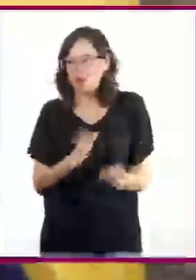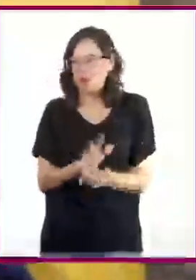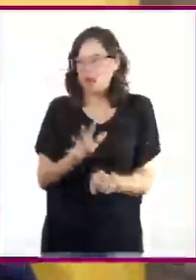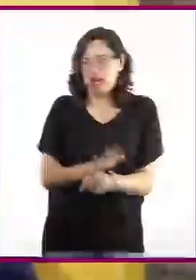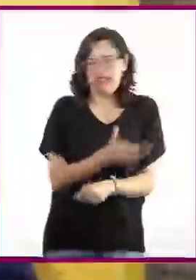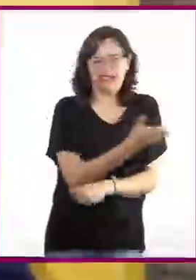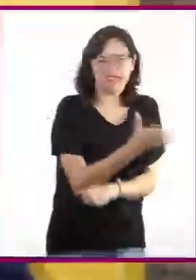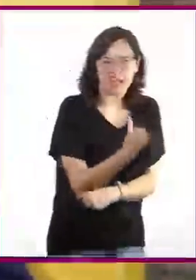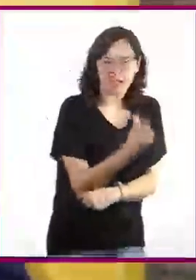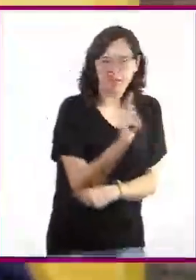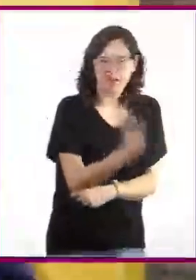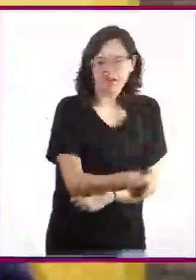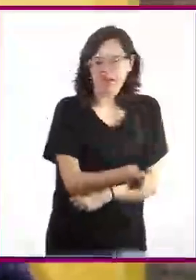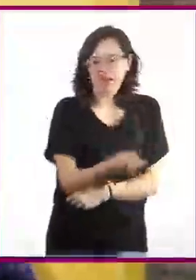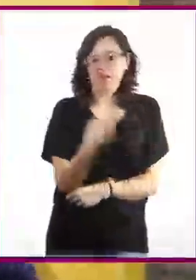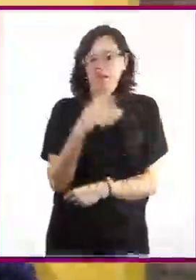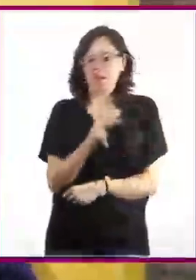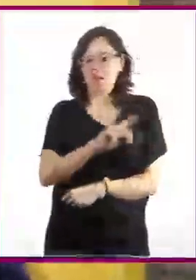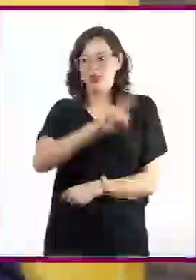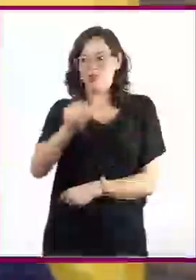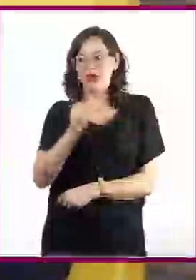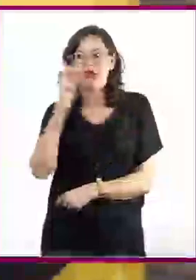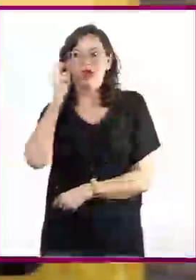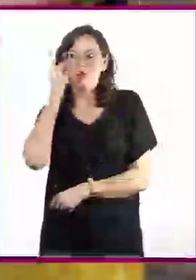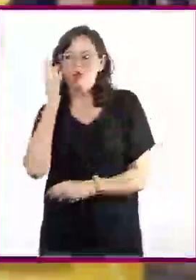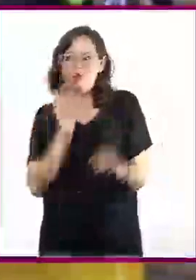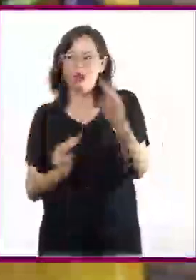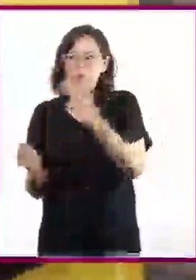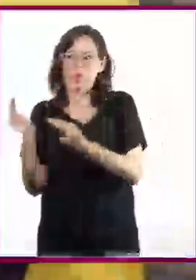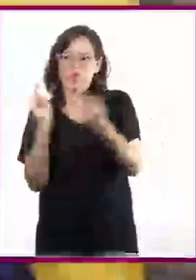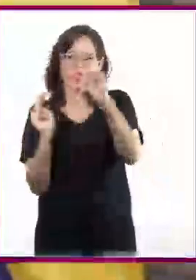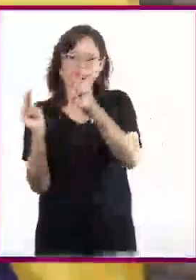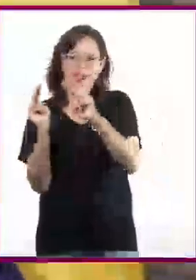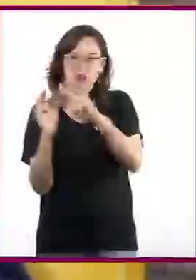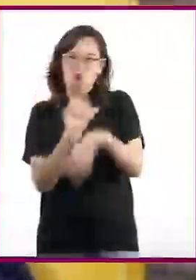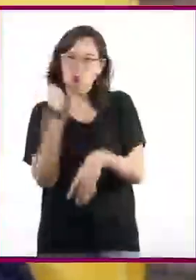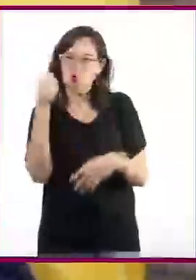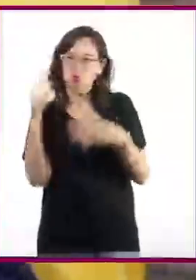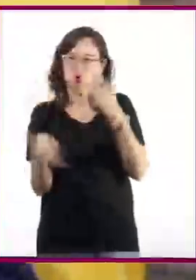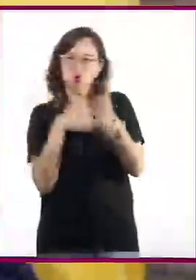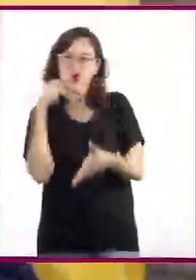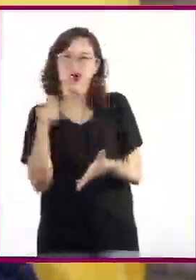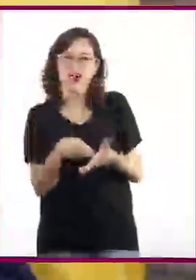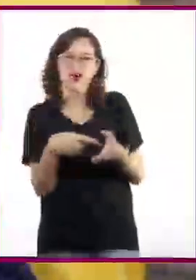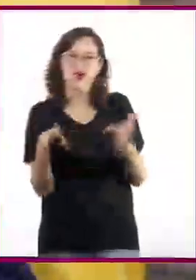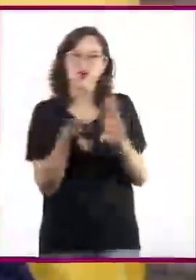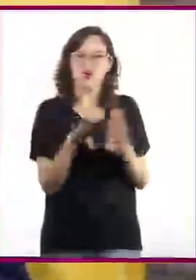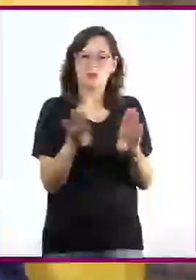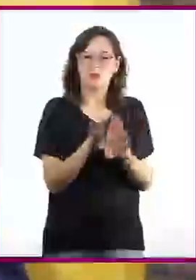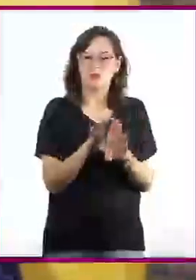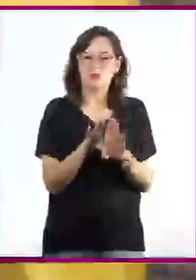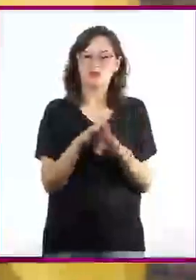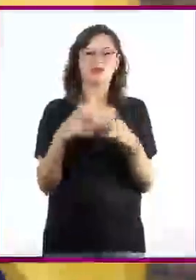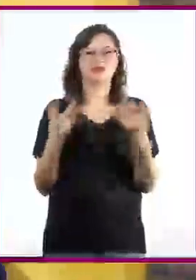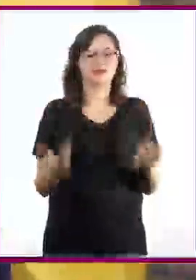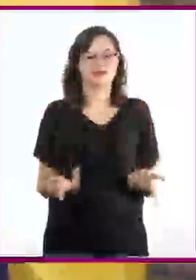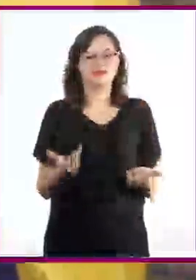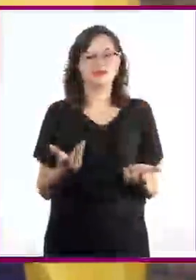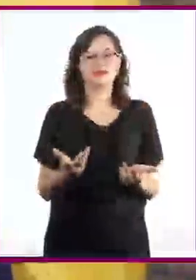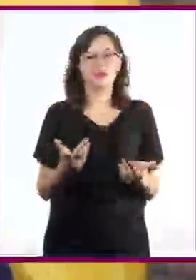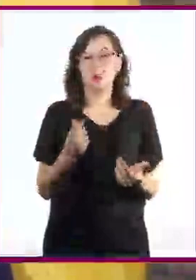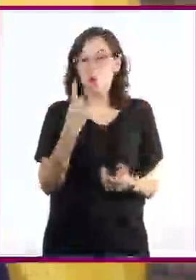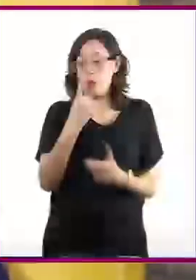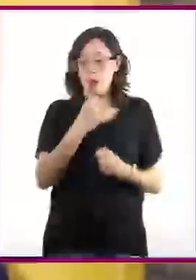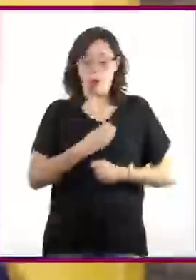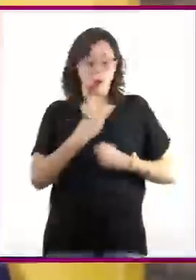en el campo, pero cuando dice el caballo en la montaña, como que te va llevando a otras imágenes. Y yo creo que la poesía, más que decirte cosas